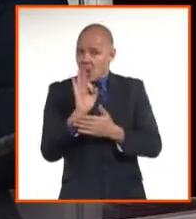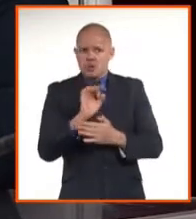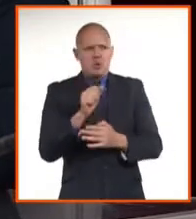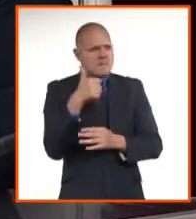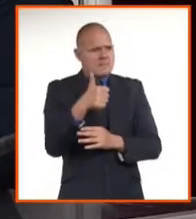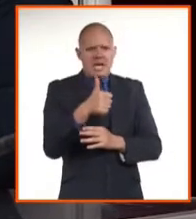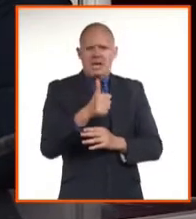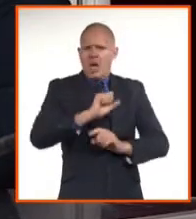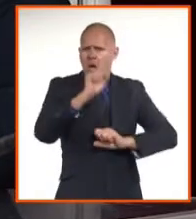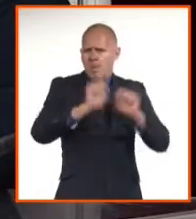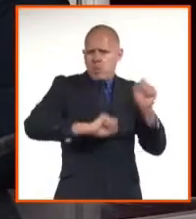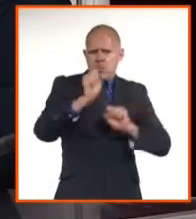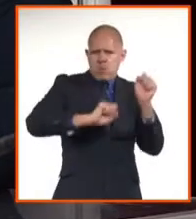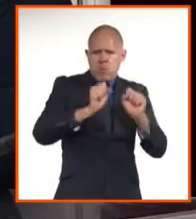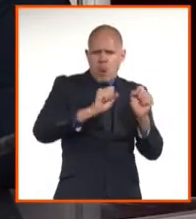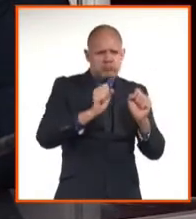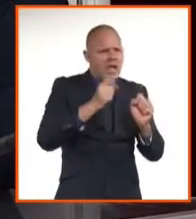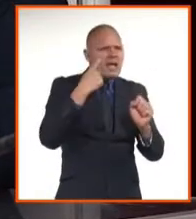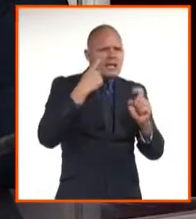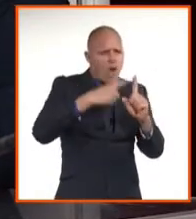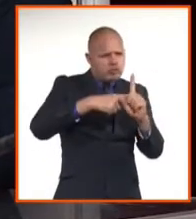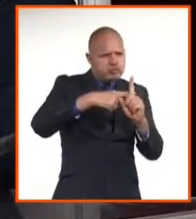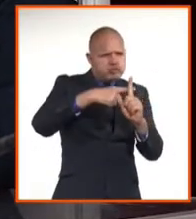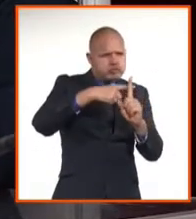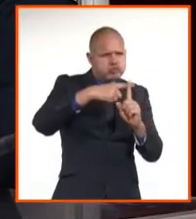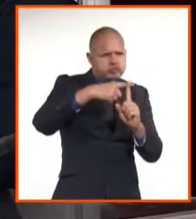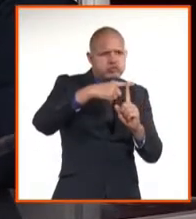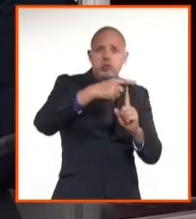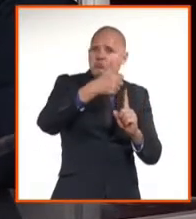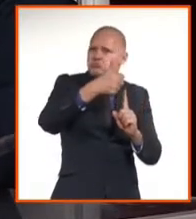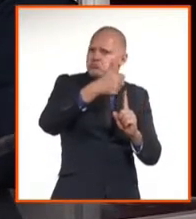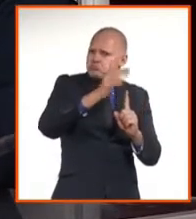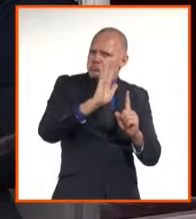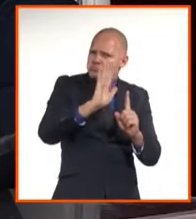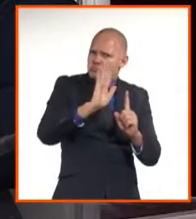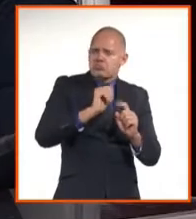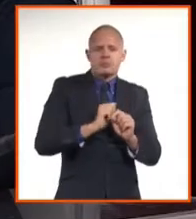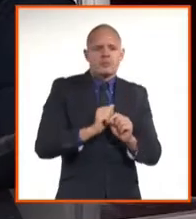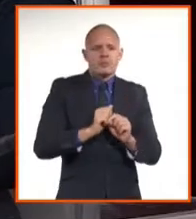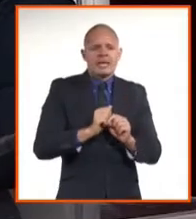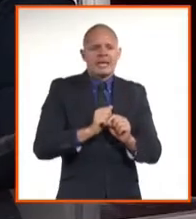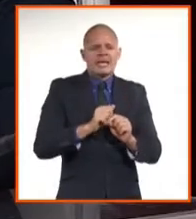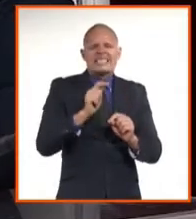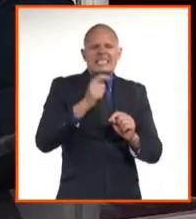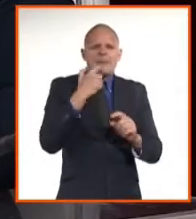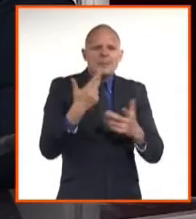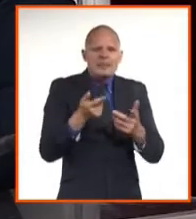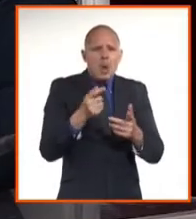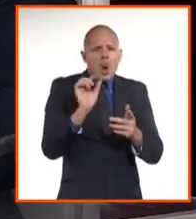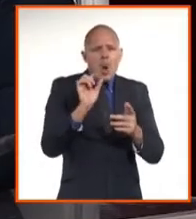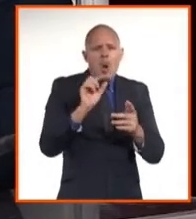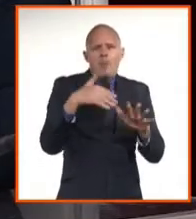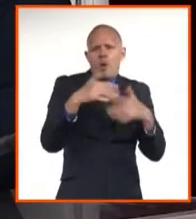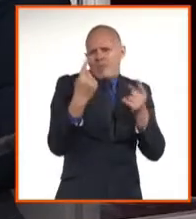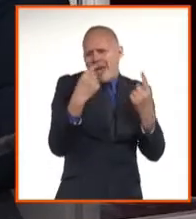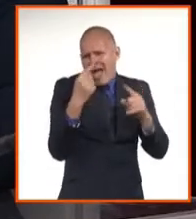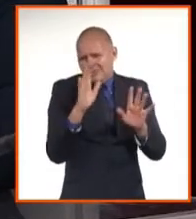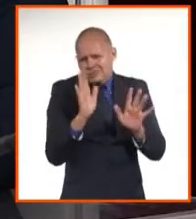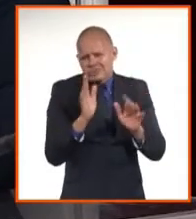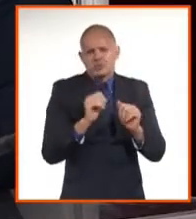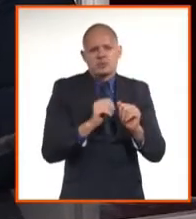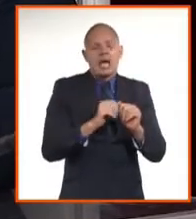3.600, rueda por proceso de unos 10 minutos, la máquina ocurre un evento, volvemos a sacar la máquina, se detiene la turbina, se vuelve a